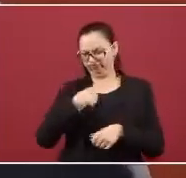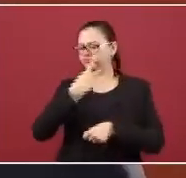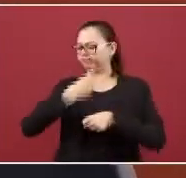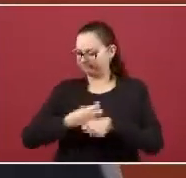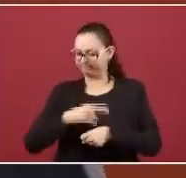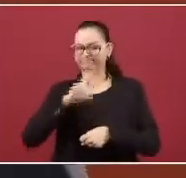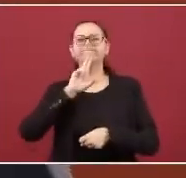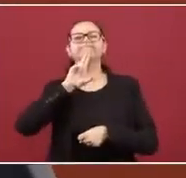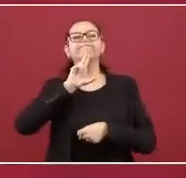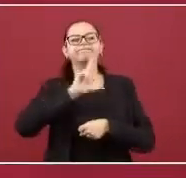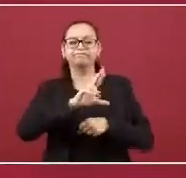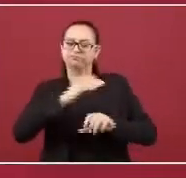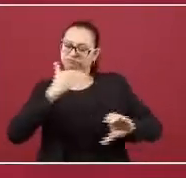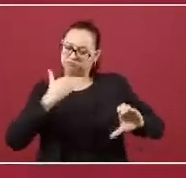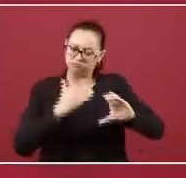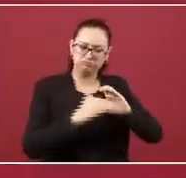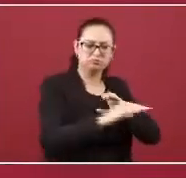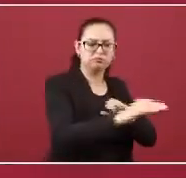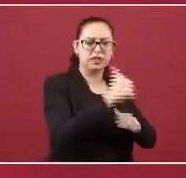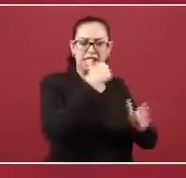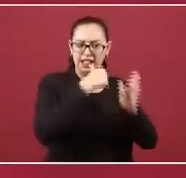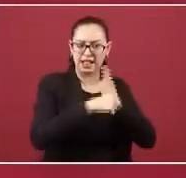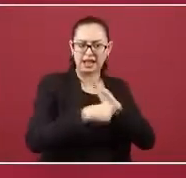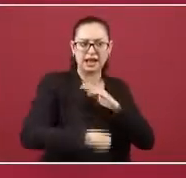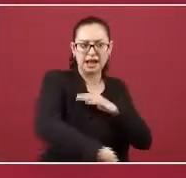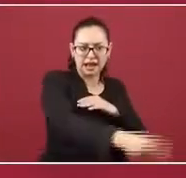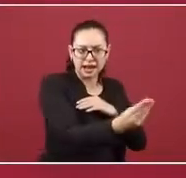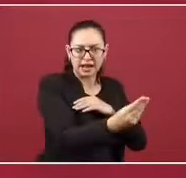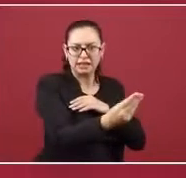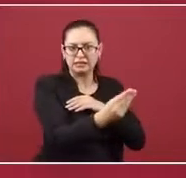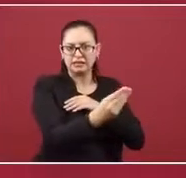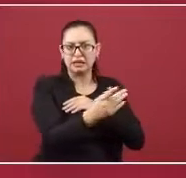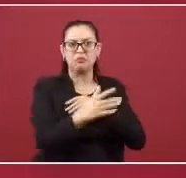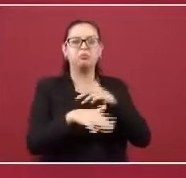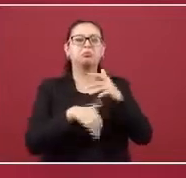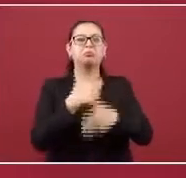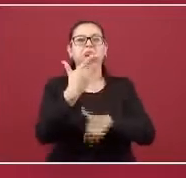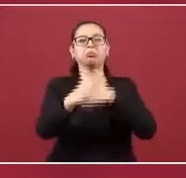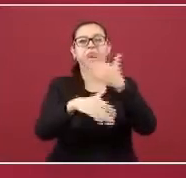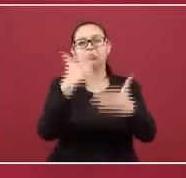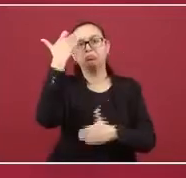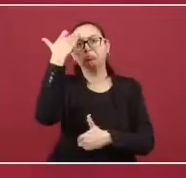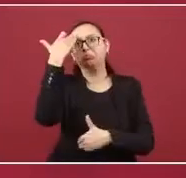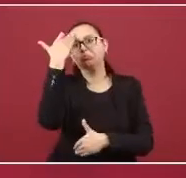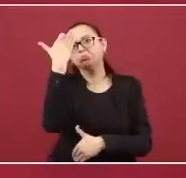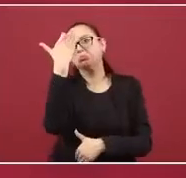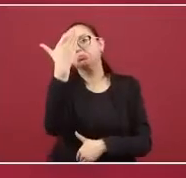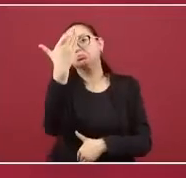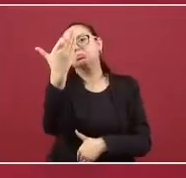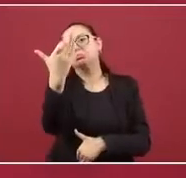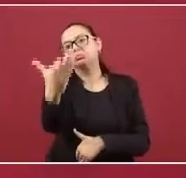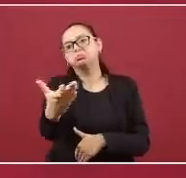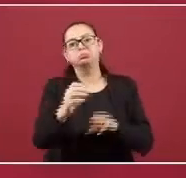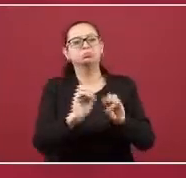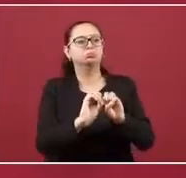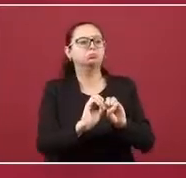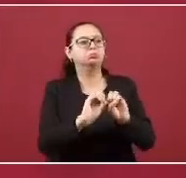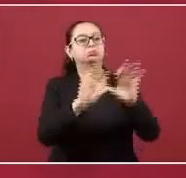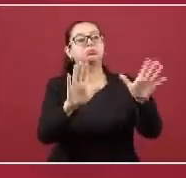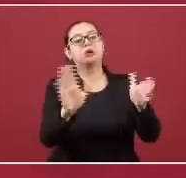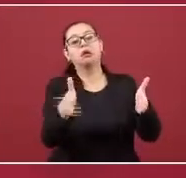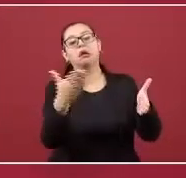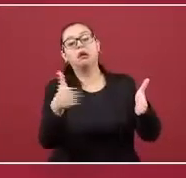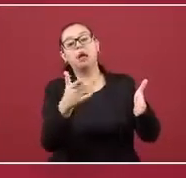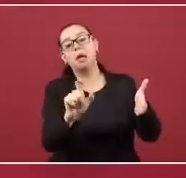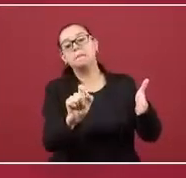y la réplica, la carta aclaratoria, la publicaban en la página 29